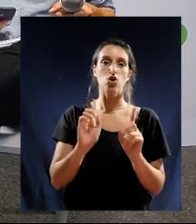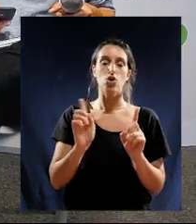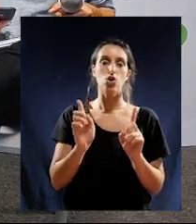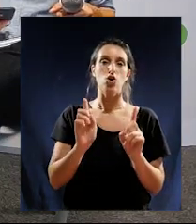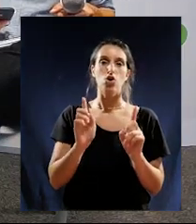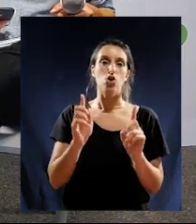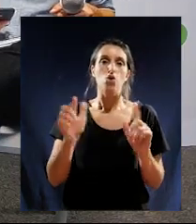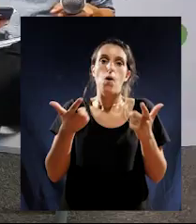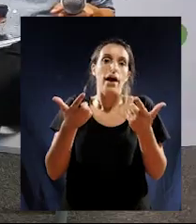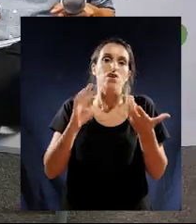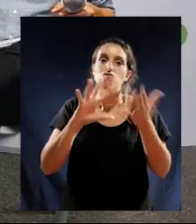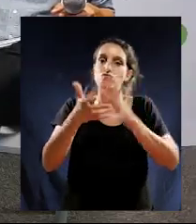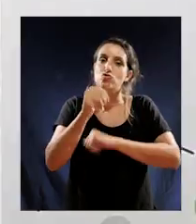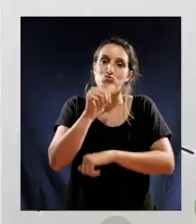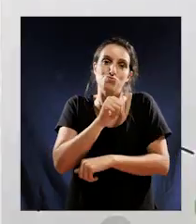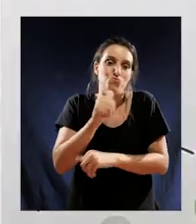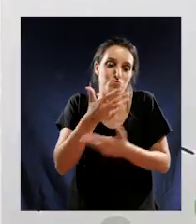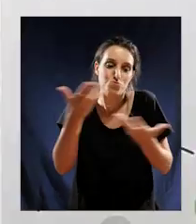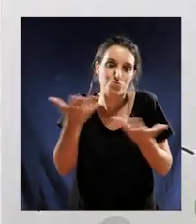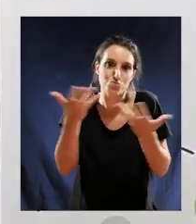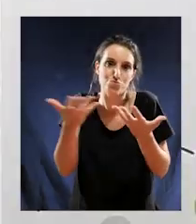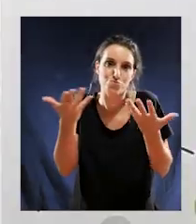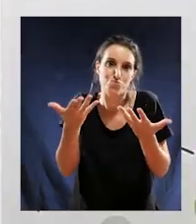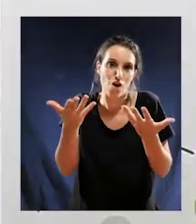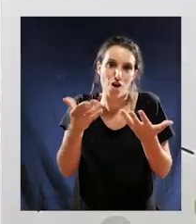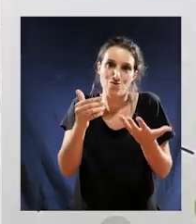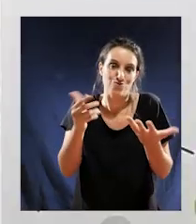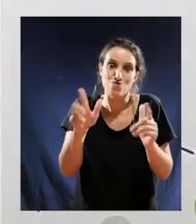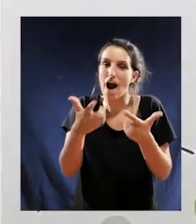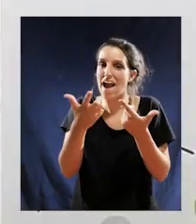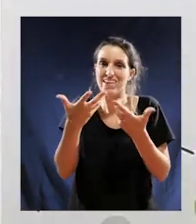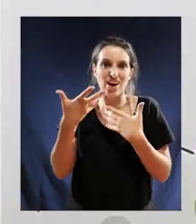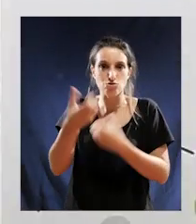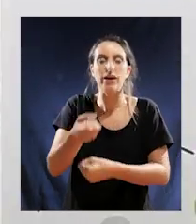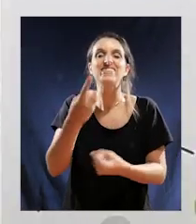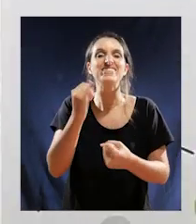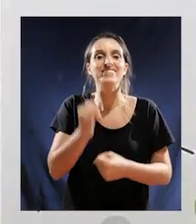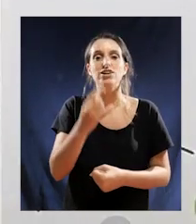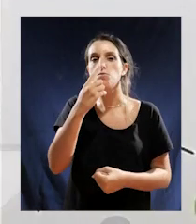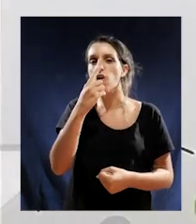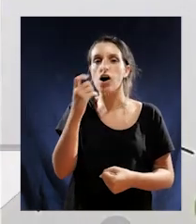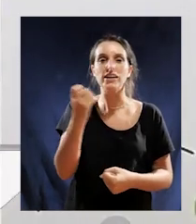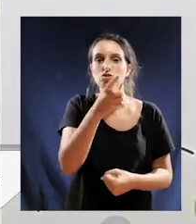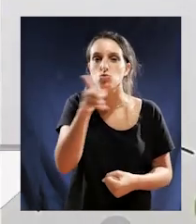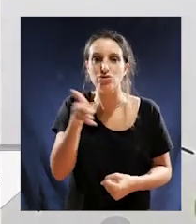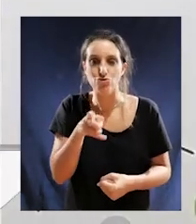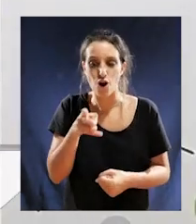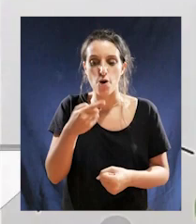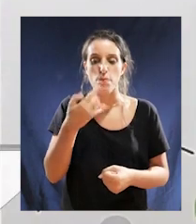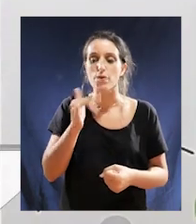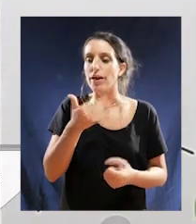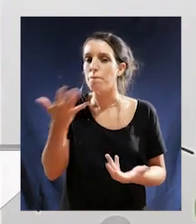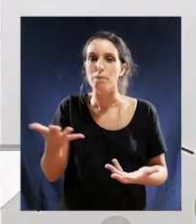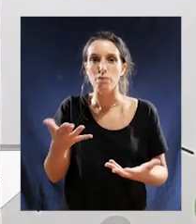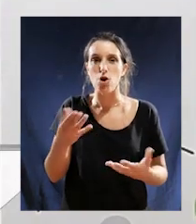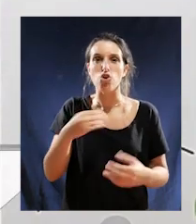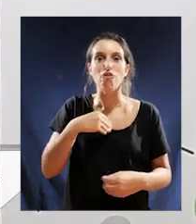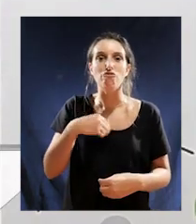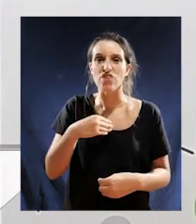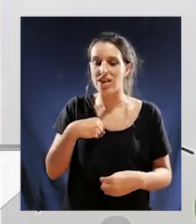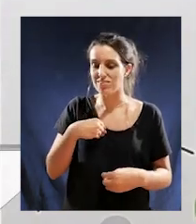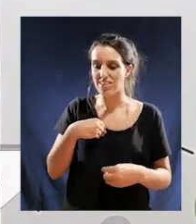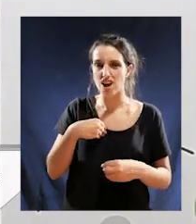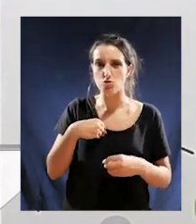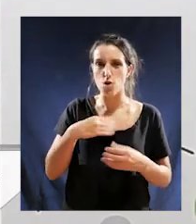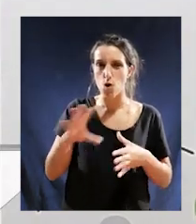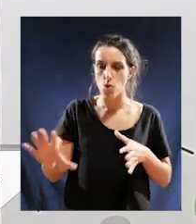que no tenemos acá recetas que nos ayuden si la intuición y la y el lazo de la